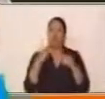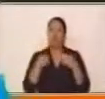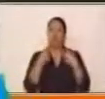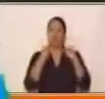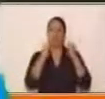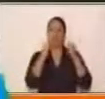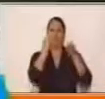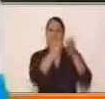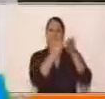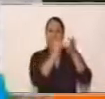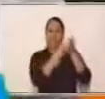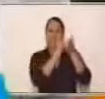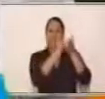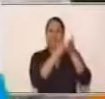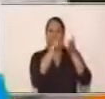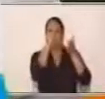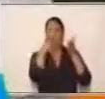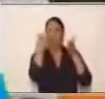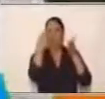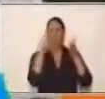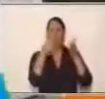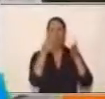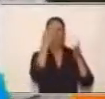ver si adivinan de qué se trata.